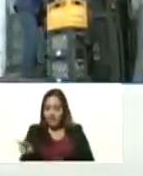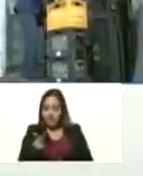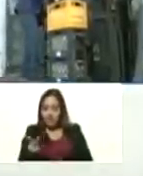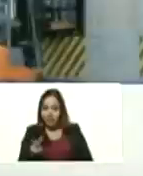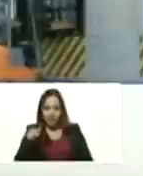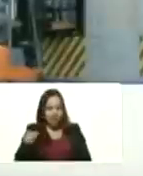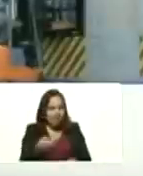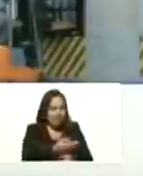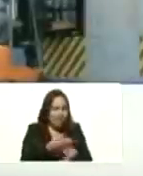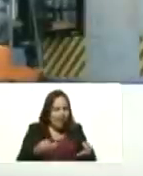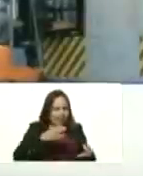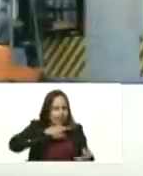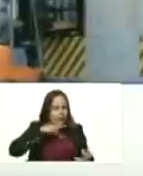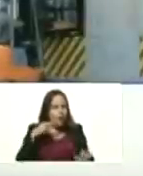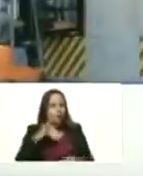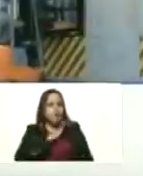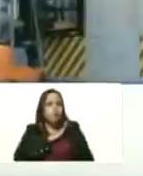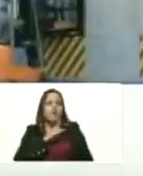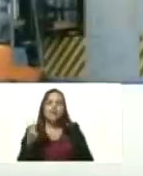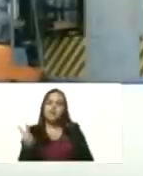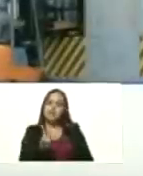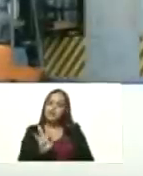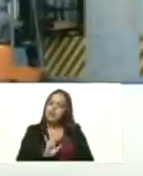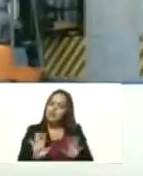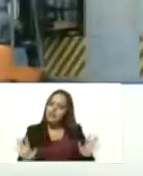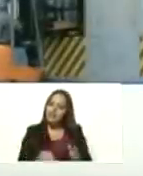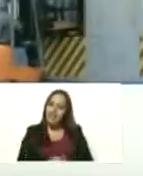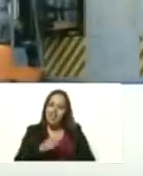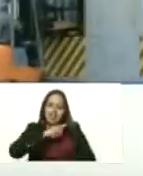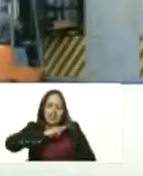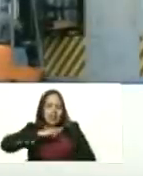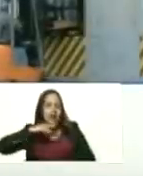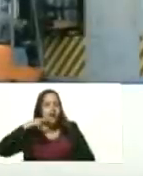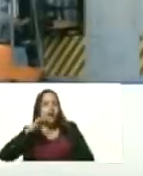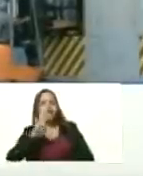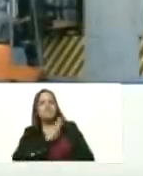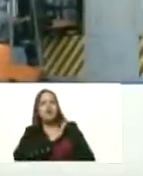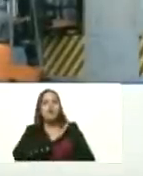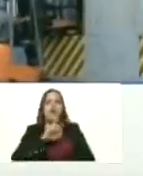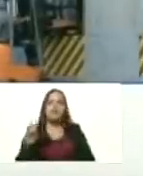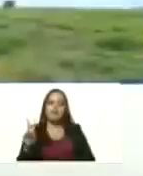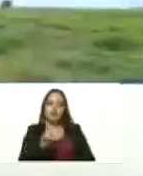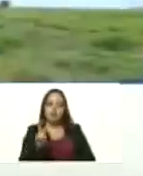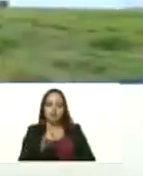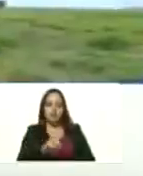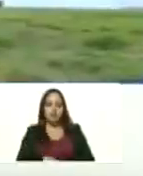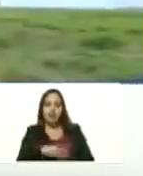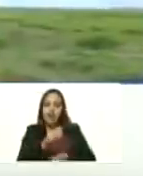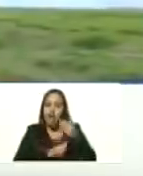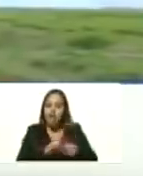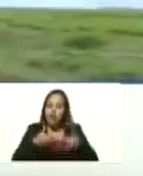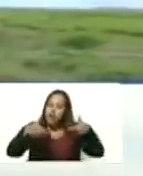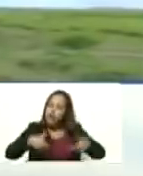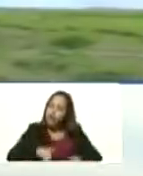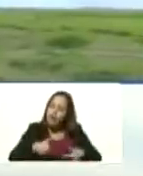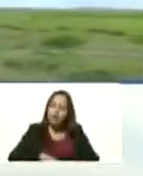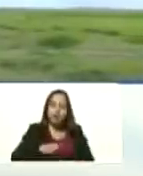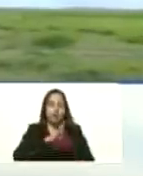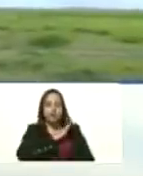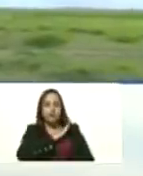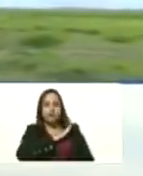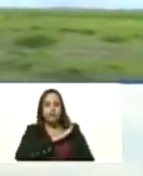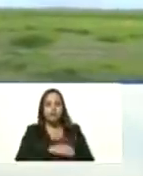calidad y ese sabor es nuestro el venezolano sabor venezolano he hecho con esfuerzo propio